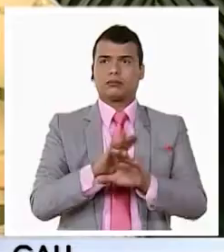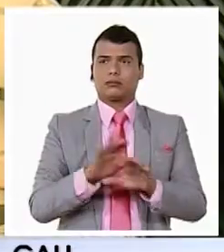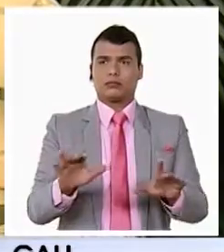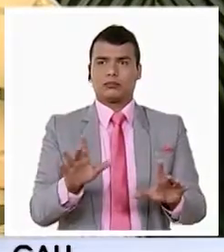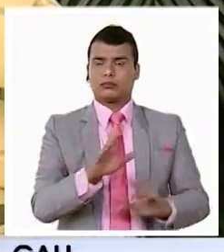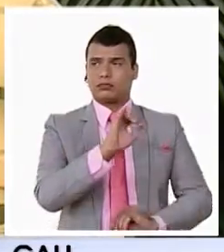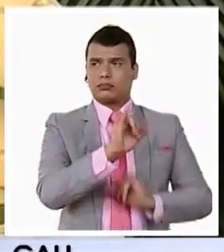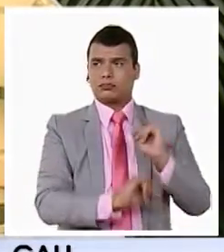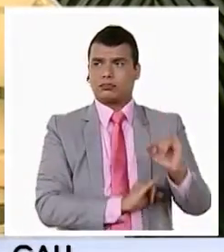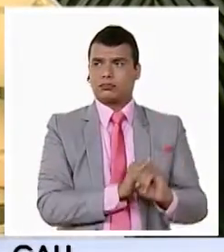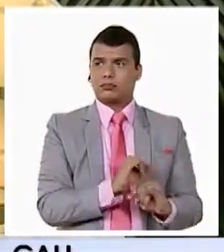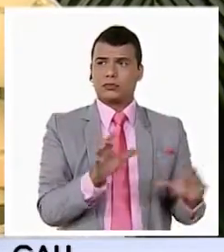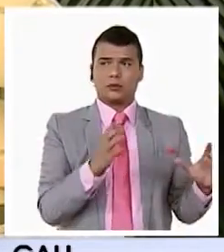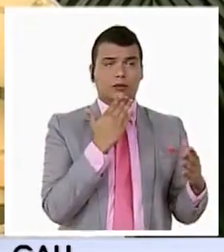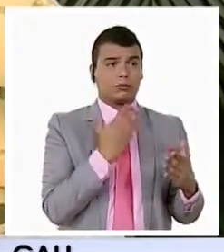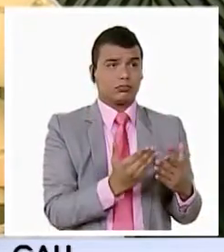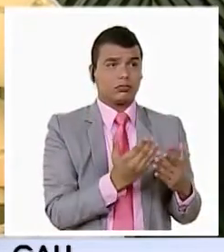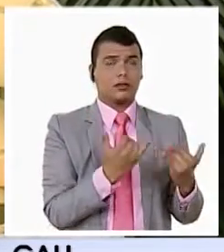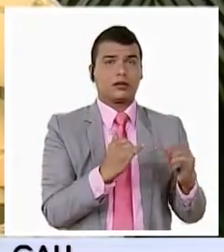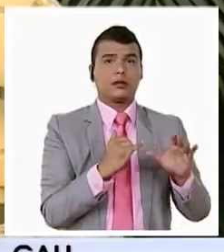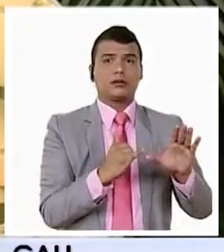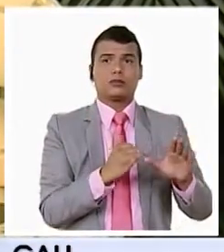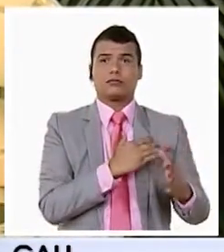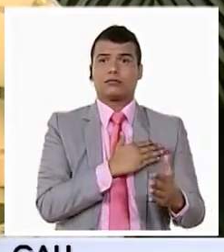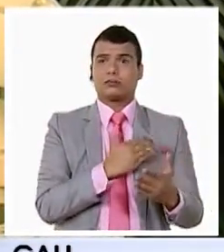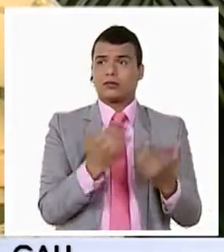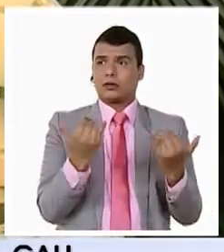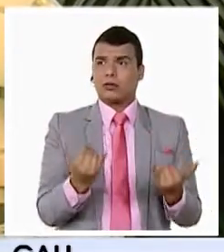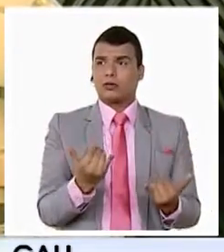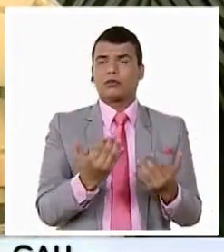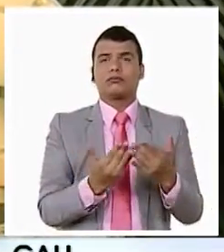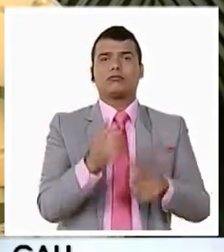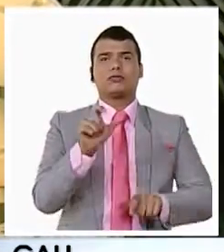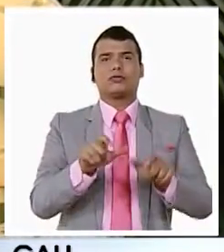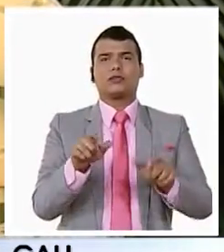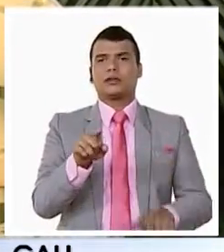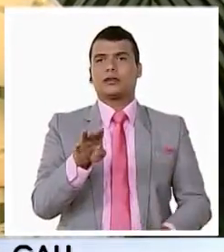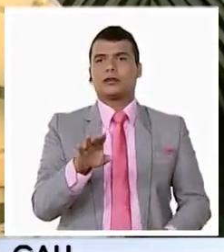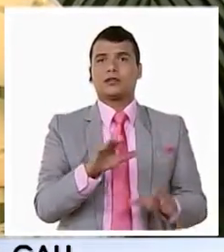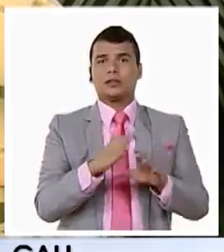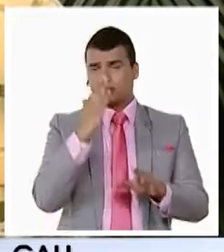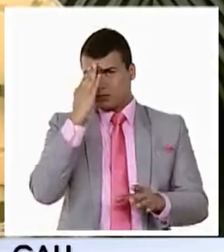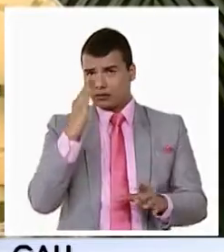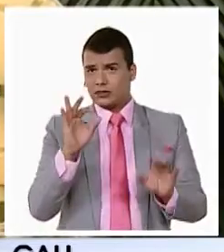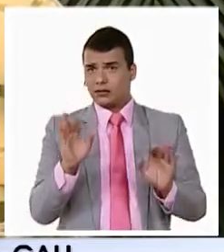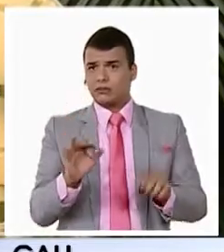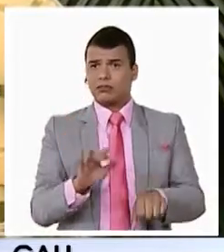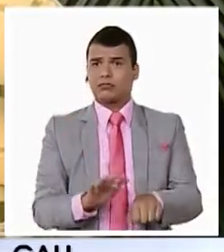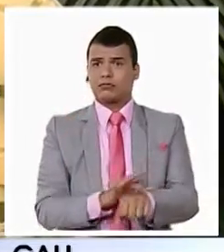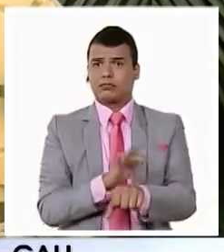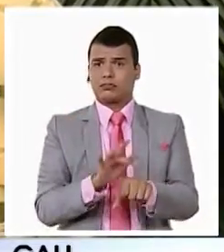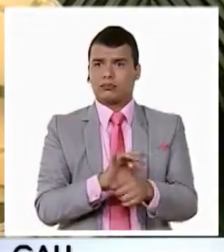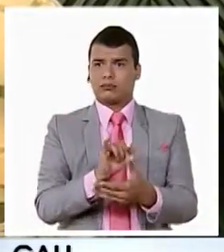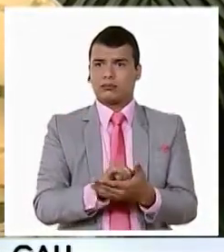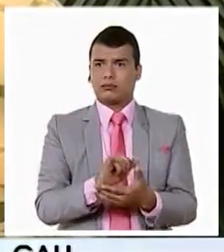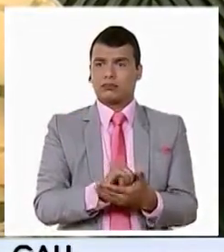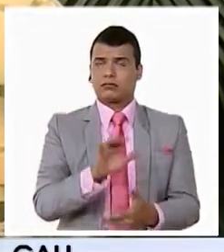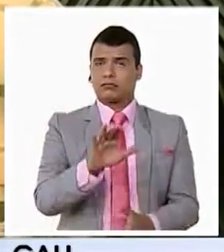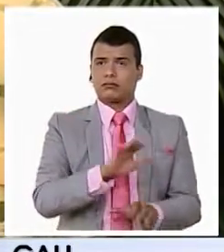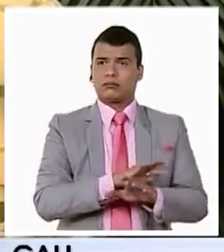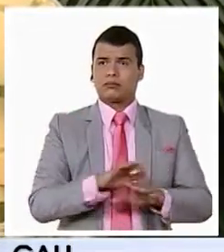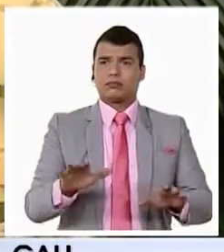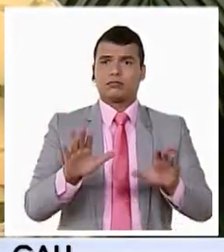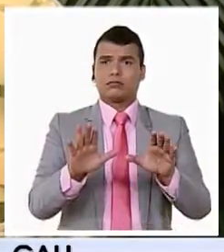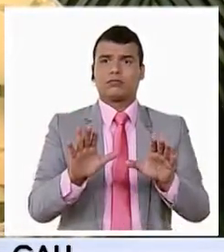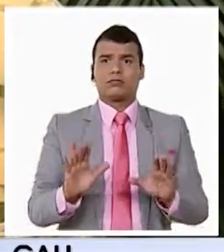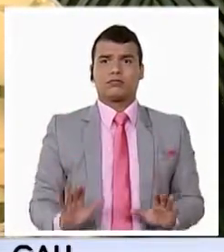internacional los solicitó y ahora han llegado 14 jugadores que hay que saber potencializarlos, estimularlos y